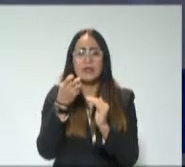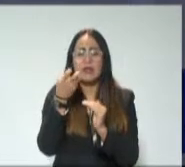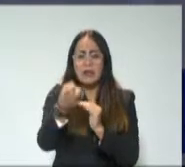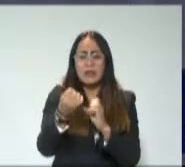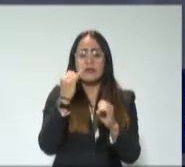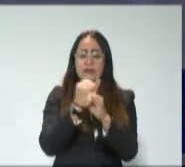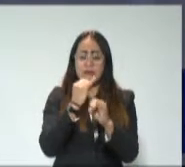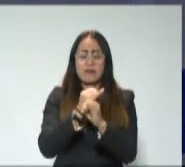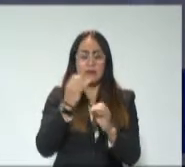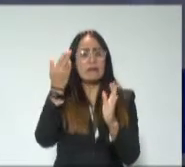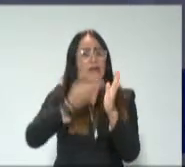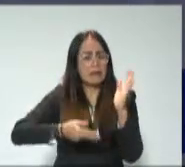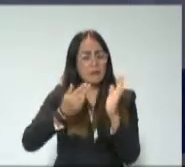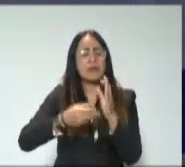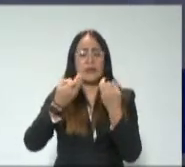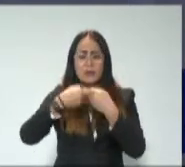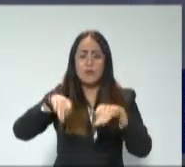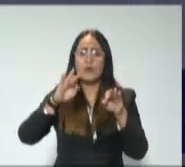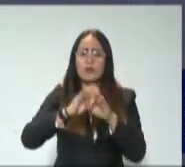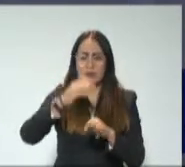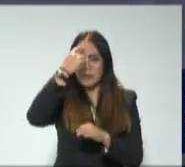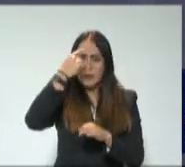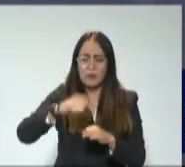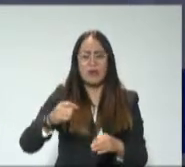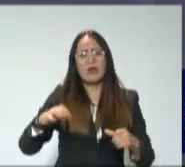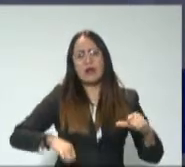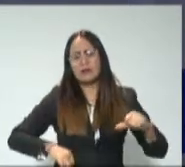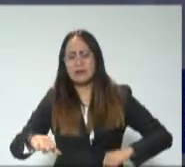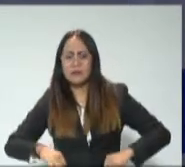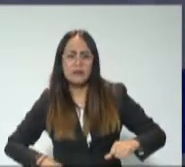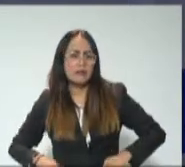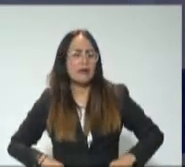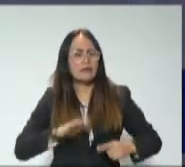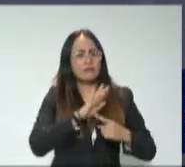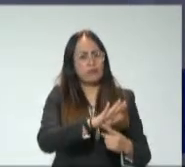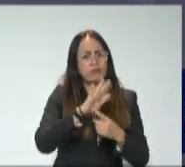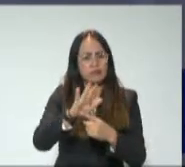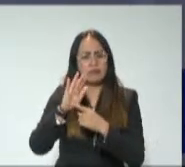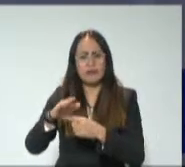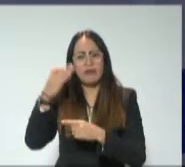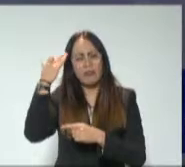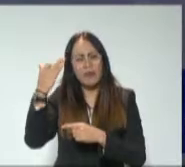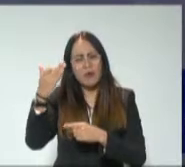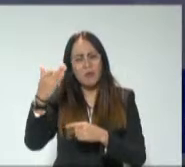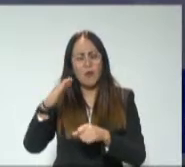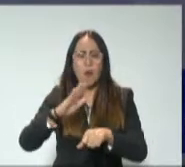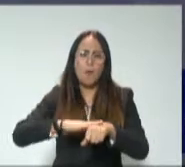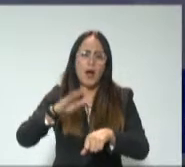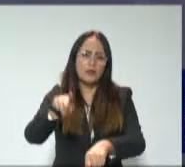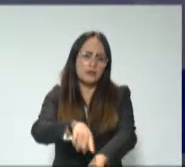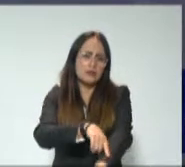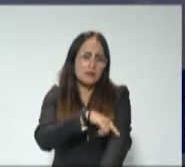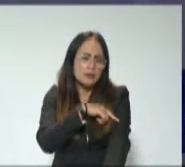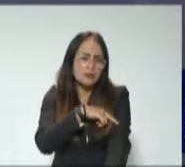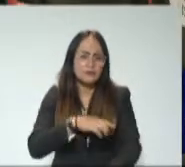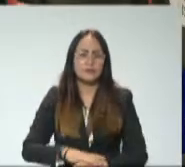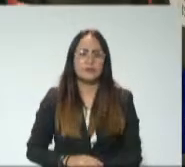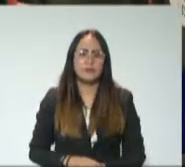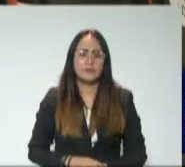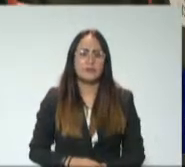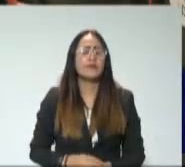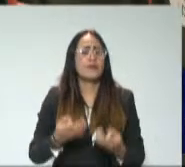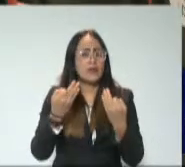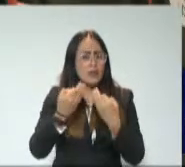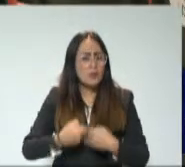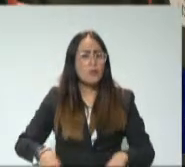fundamental para dar continuidad a nuestras actividades a corto y mediano plazo hay una fuerte certeza de